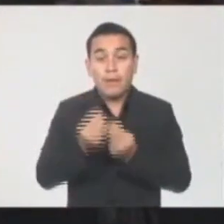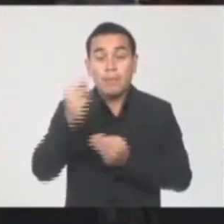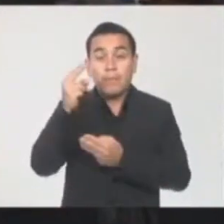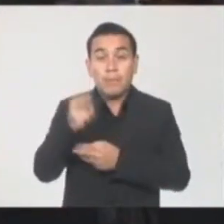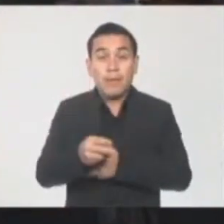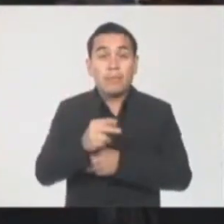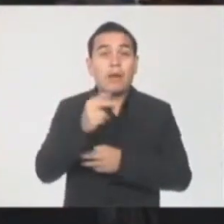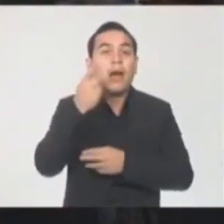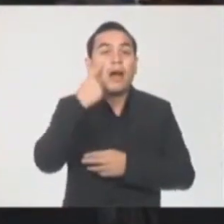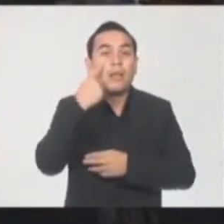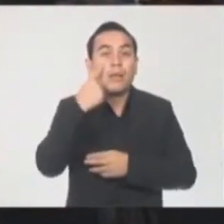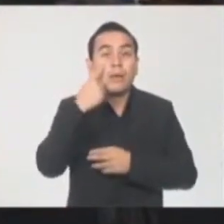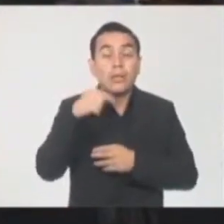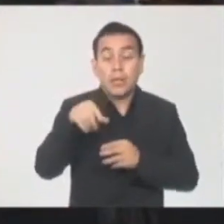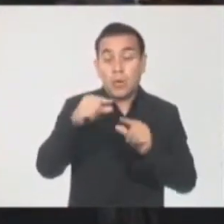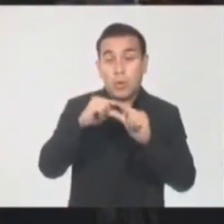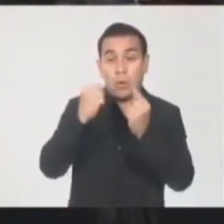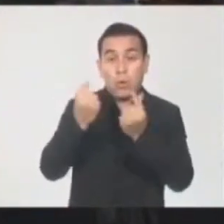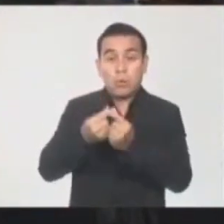como lo hicieron los dos partidos que están en esa esquina.